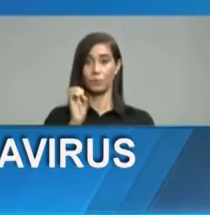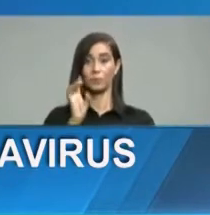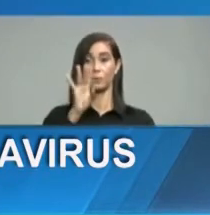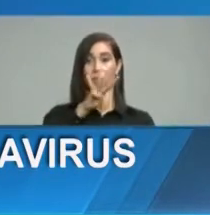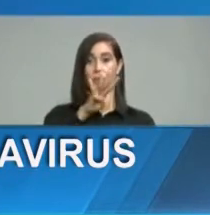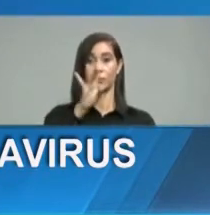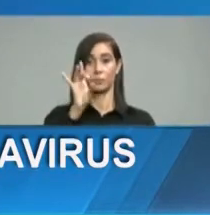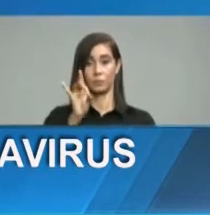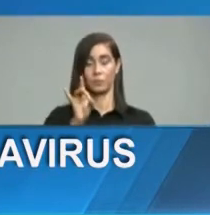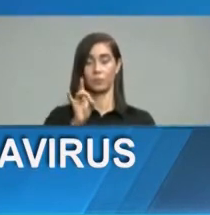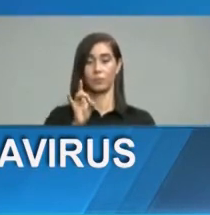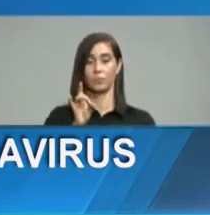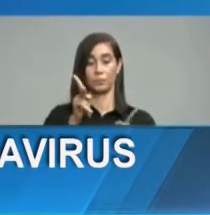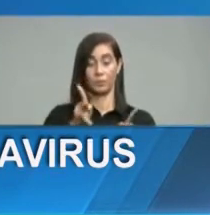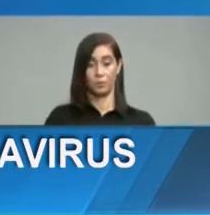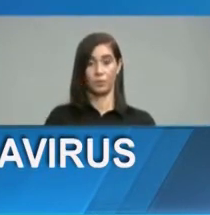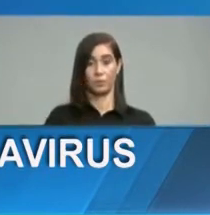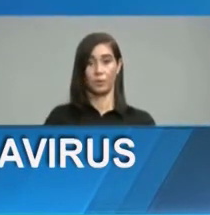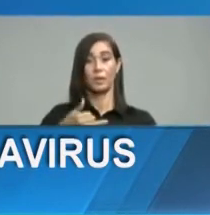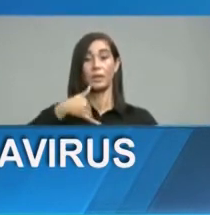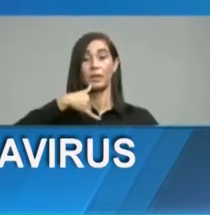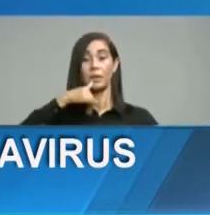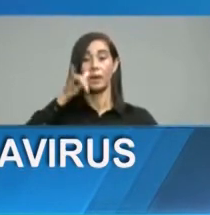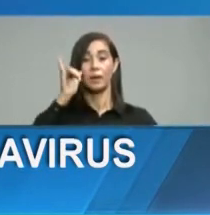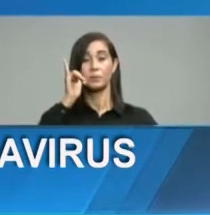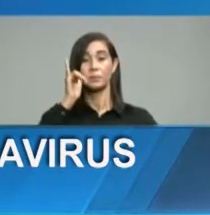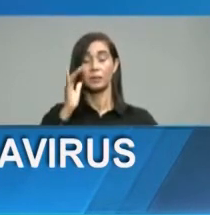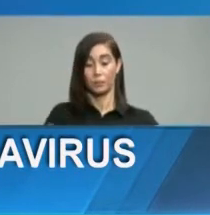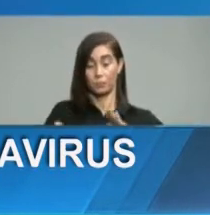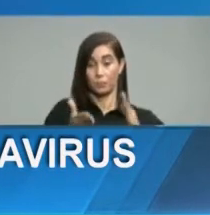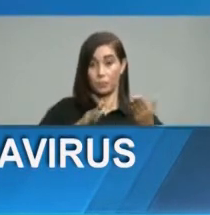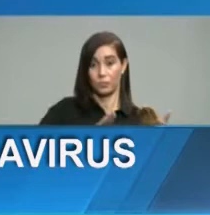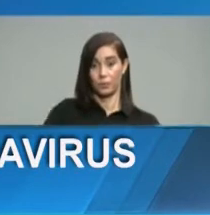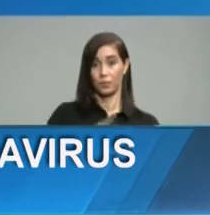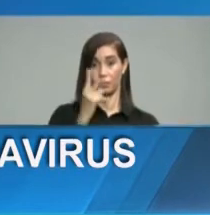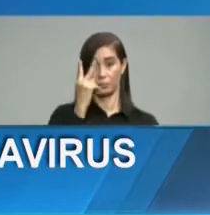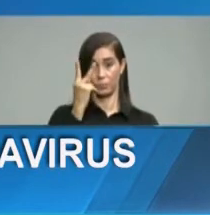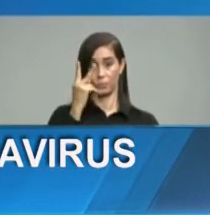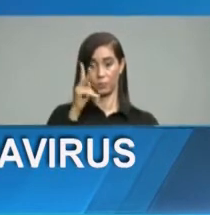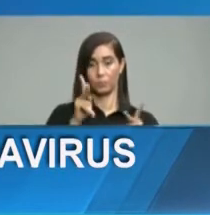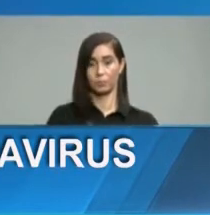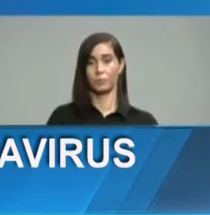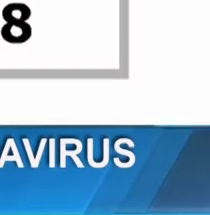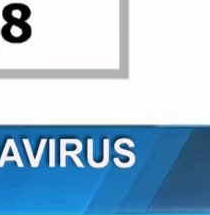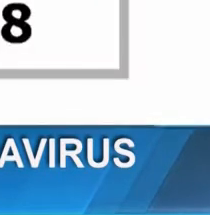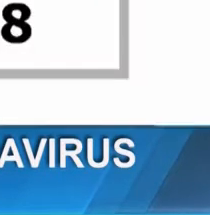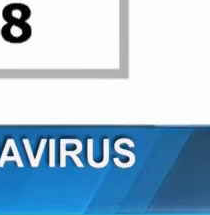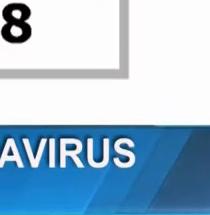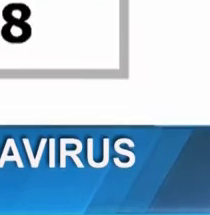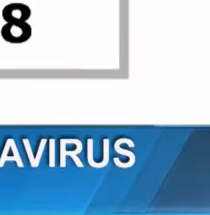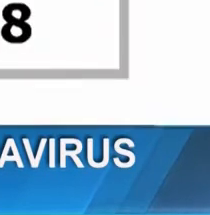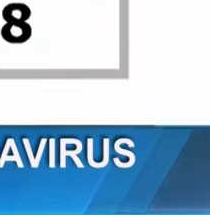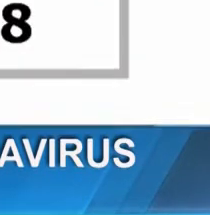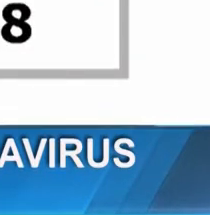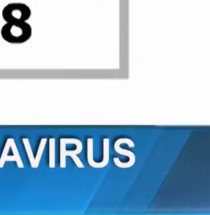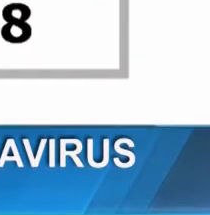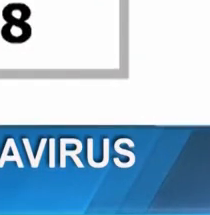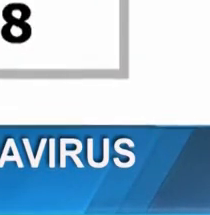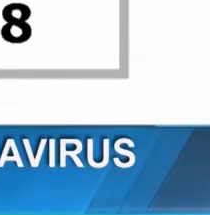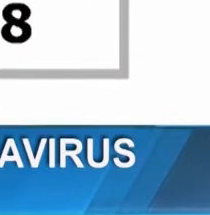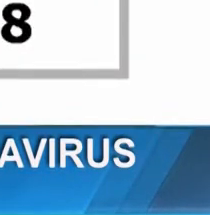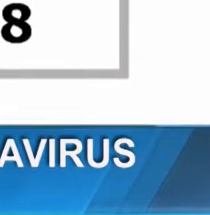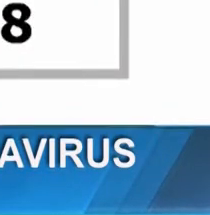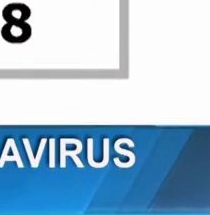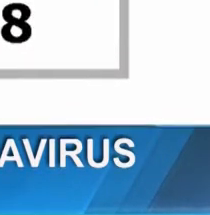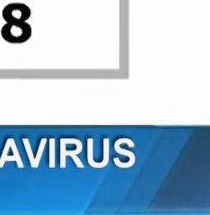448. Y en el día de ayer se reportaron solo 2 fallecimientos. En cuanto a la tasa de letalidad,